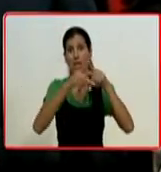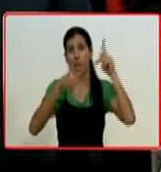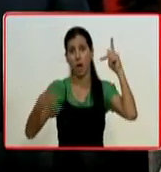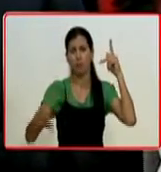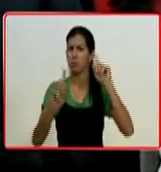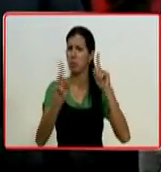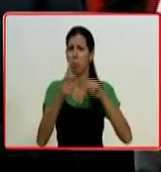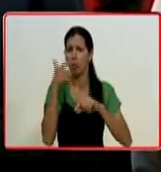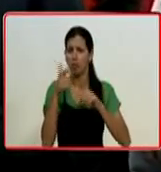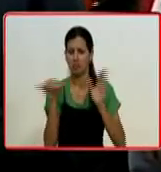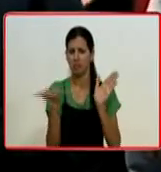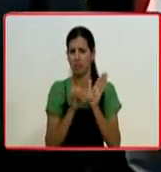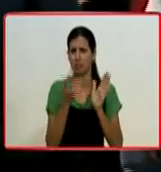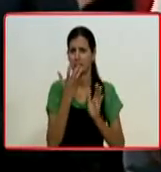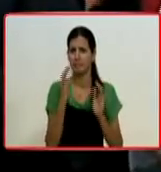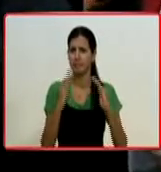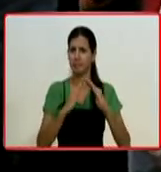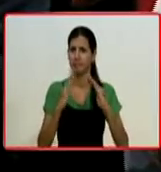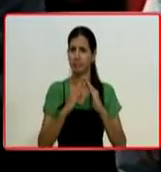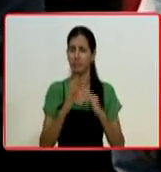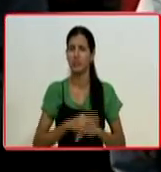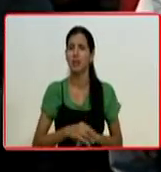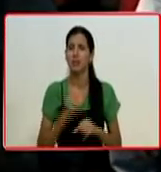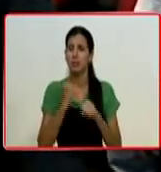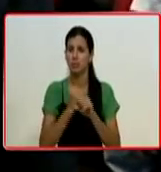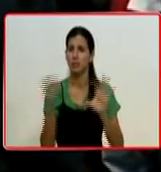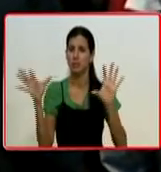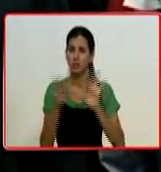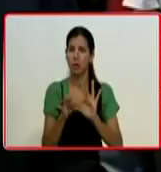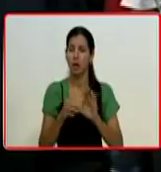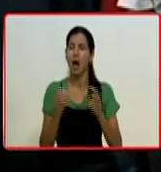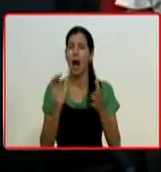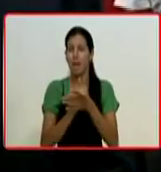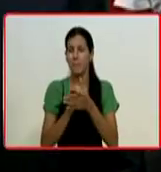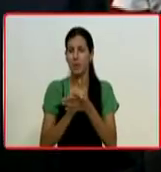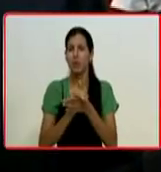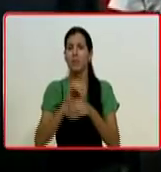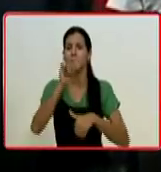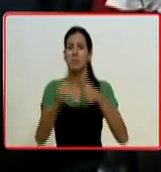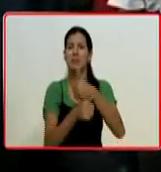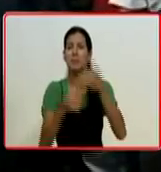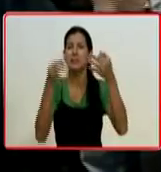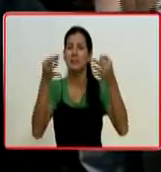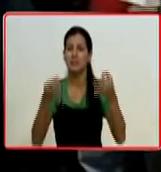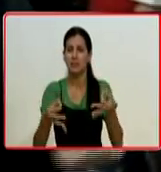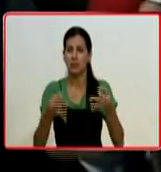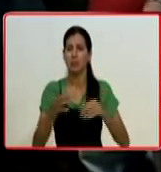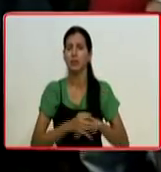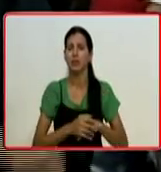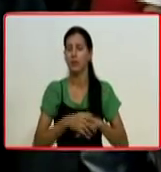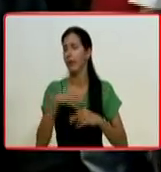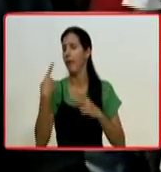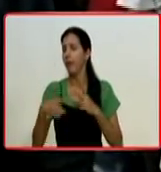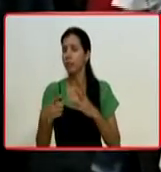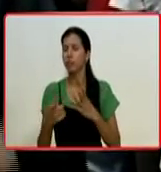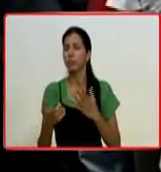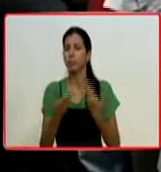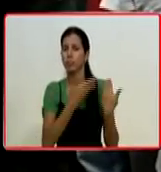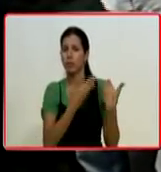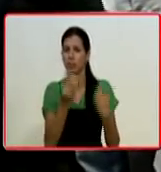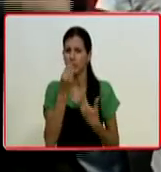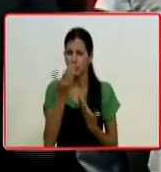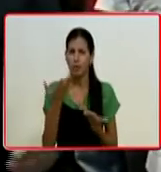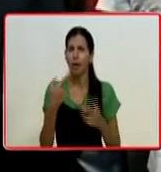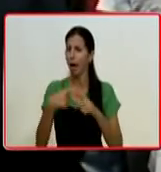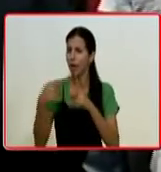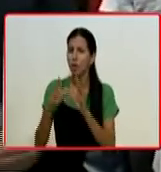estos productos. Nosotros estamos trabajando articuladamente con los compañeros de la Vicepresidencia de Seguridad y Soberanía Alimentaria, con el compañero ministro de Alimentación y todo